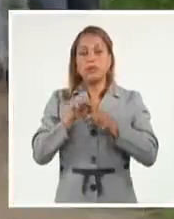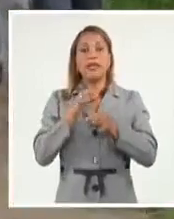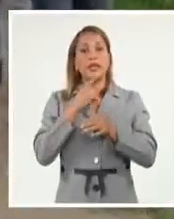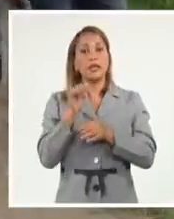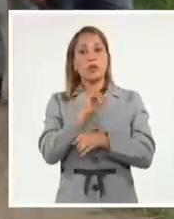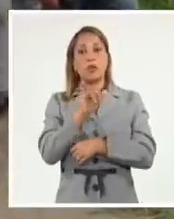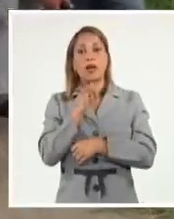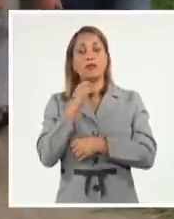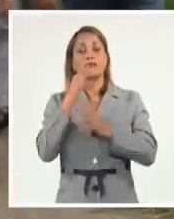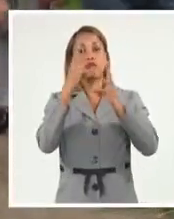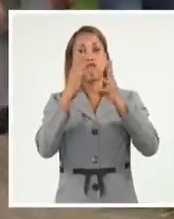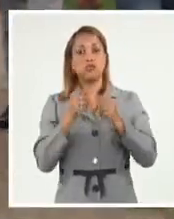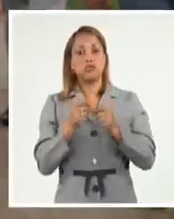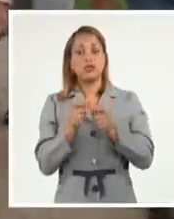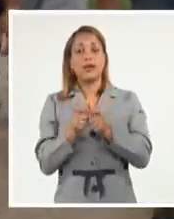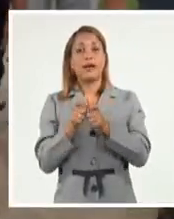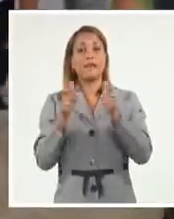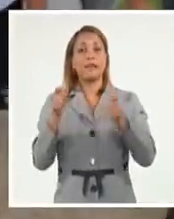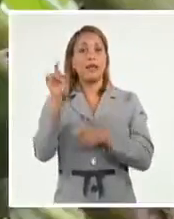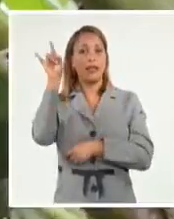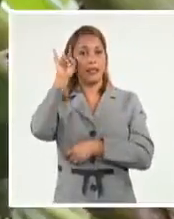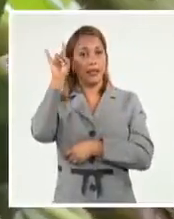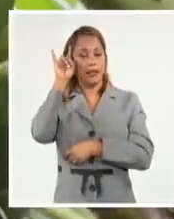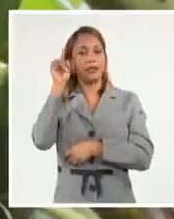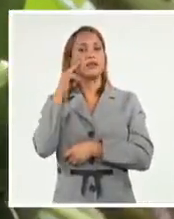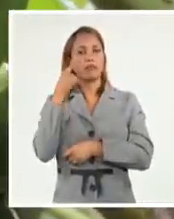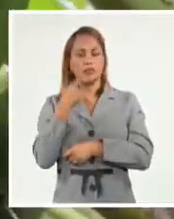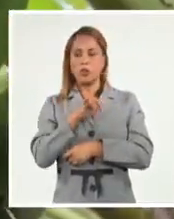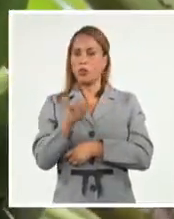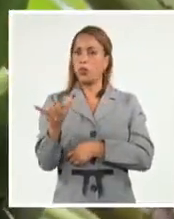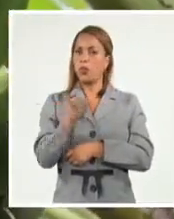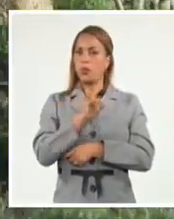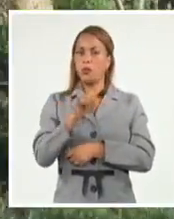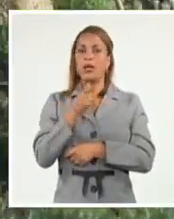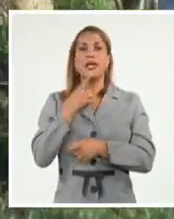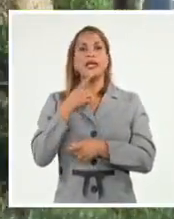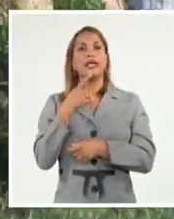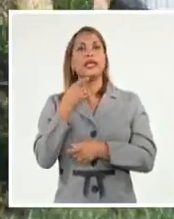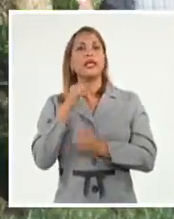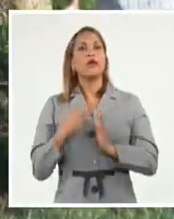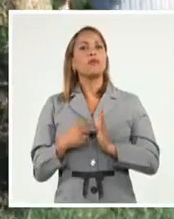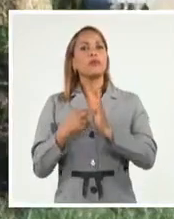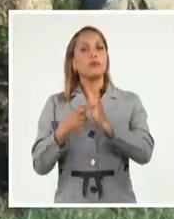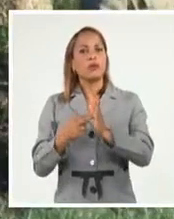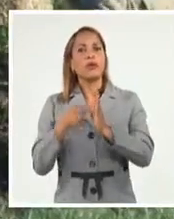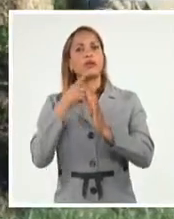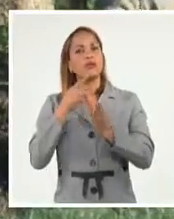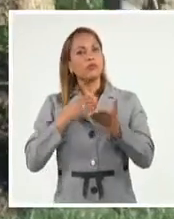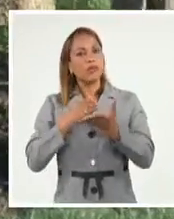provincia. Izquierdo Alonso lo incentivó a diversificar sus producciones y continuar aportando a la alimentación de los